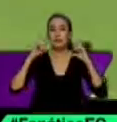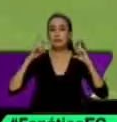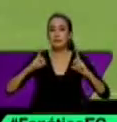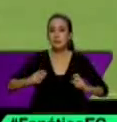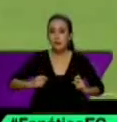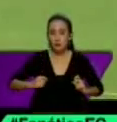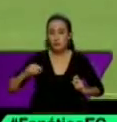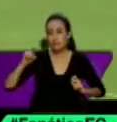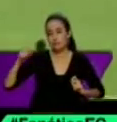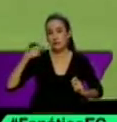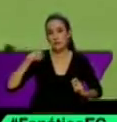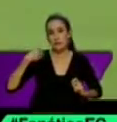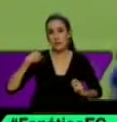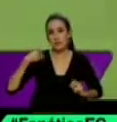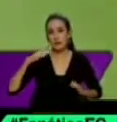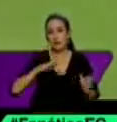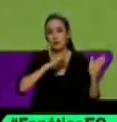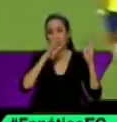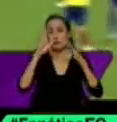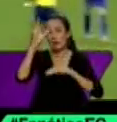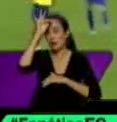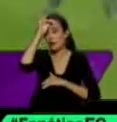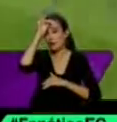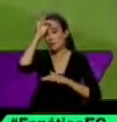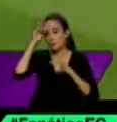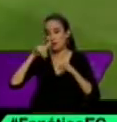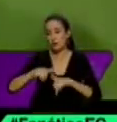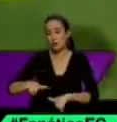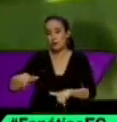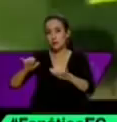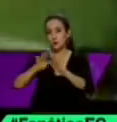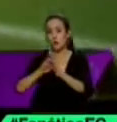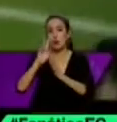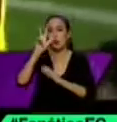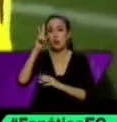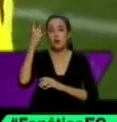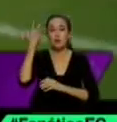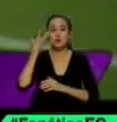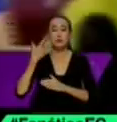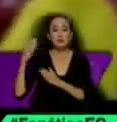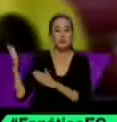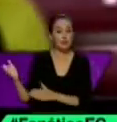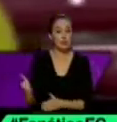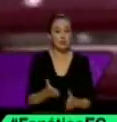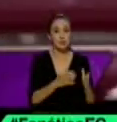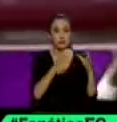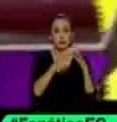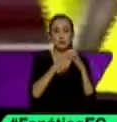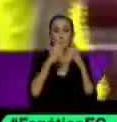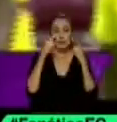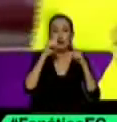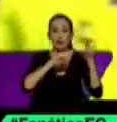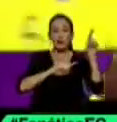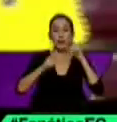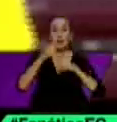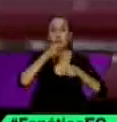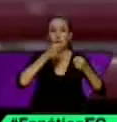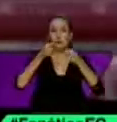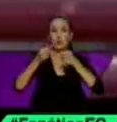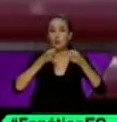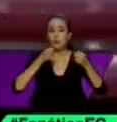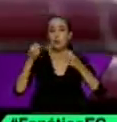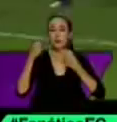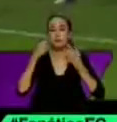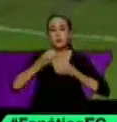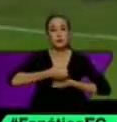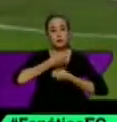de inmediato fue llevado a una casa de salud. Permanecerá las próximas 48 horas, según lo que tenemos conocimiento, por diversas fuentes que se encontraban en el